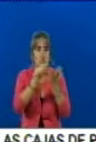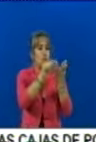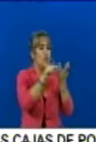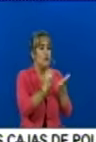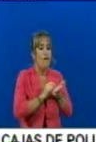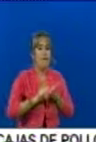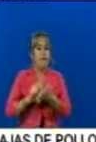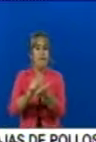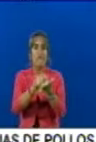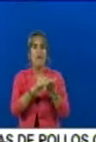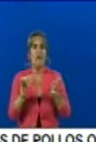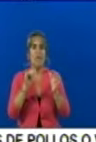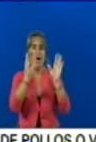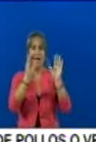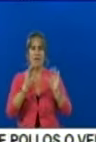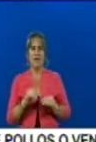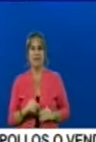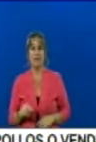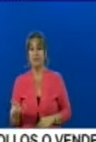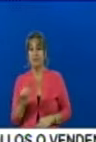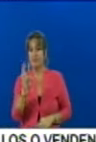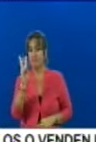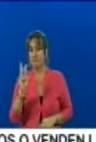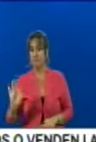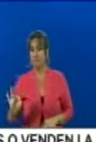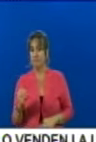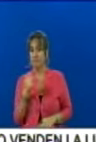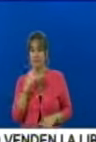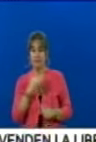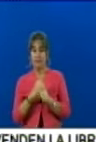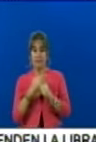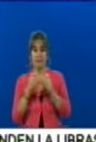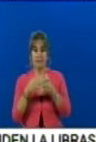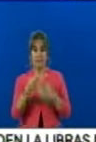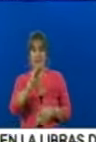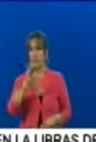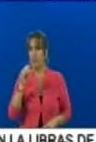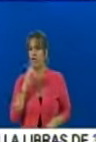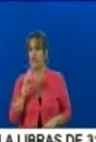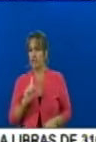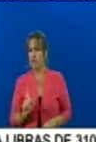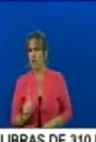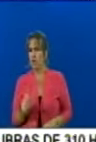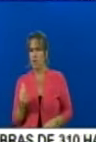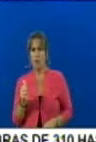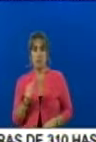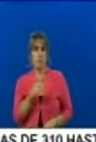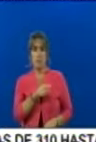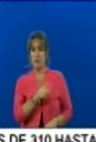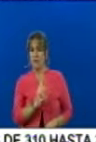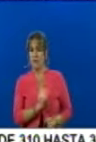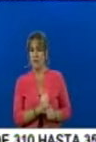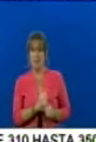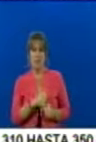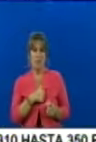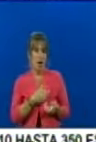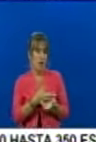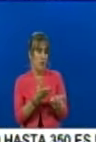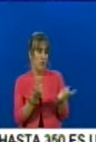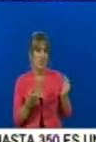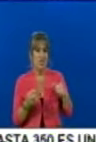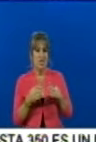y también para el almacén. Resultados y eficiencia en el puerto Guillermo Moncada no serían posibles sin el desempeño de